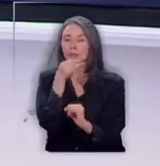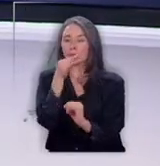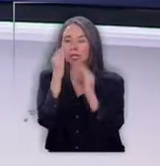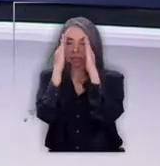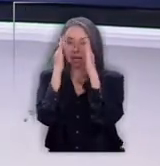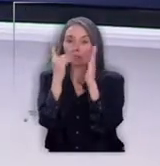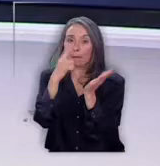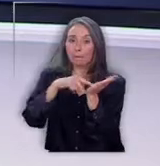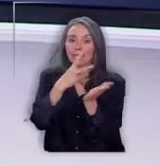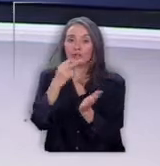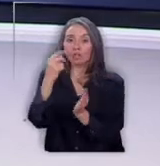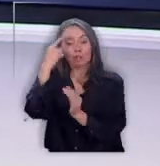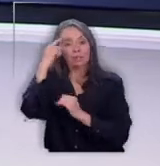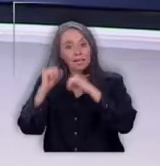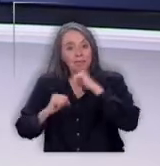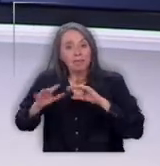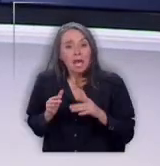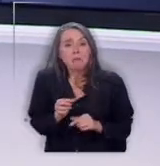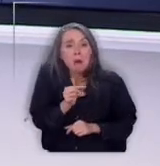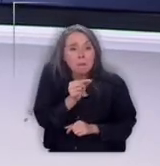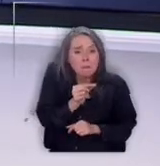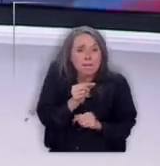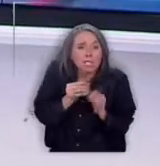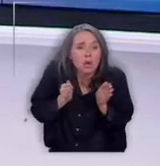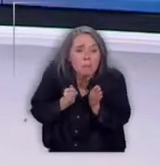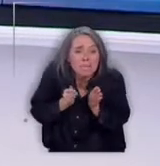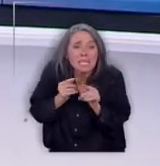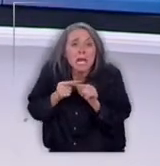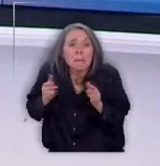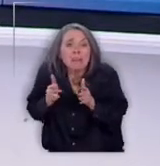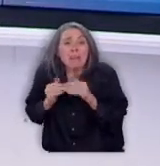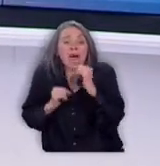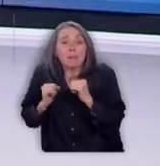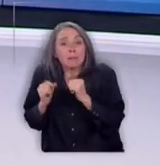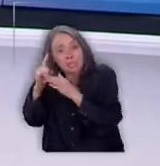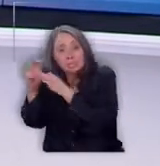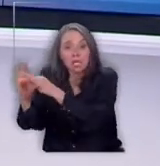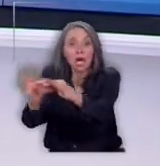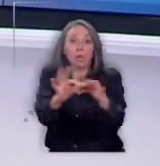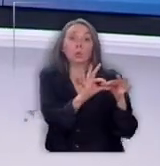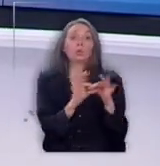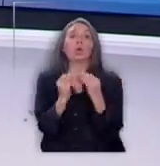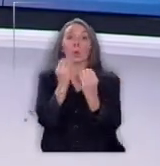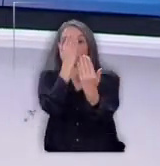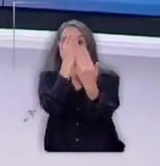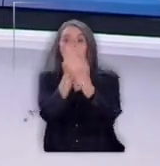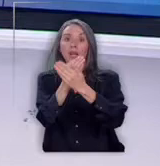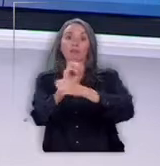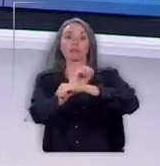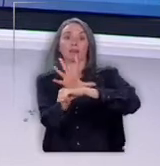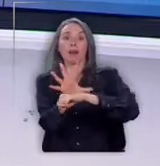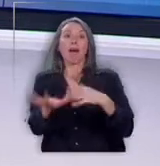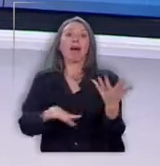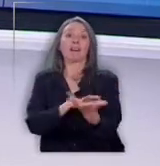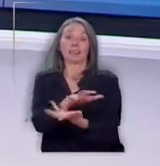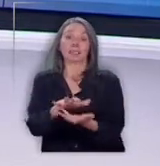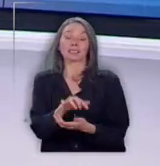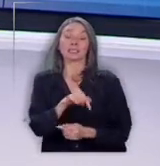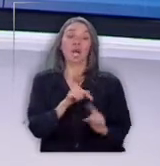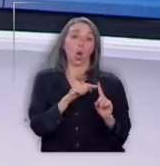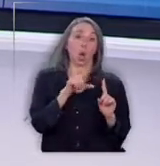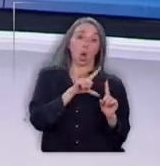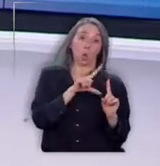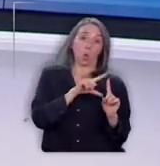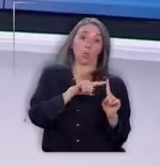10000 emprendimientos micro pequeñas y medianas empresas se unieron para enfrentar la crisis entre este lunes y el